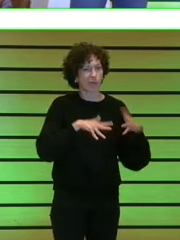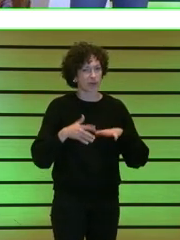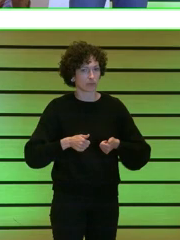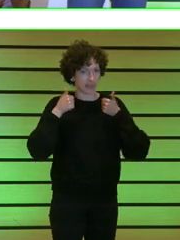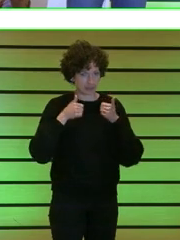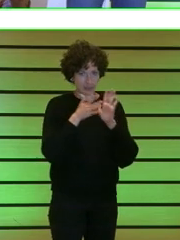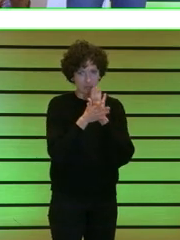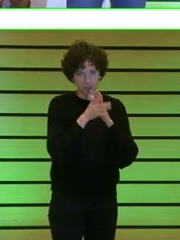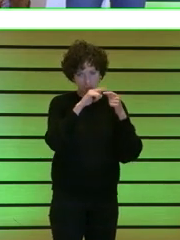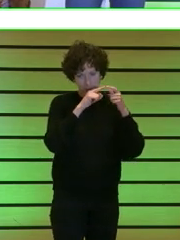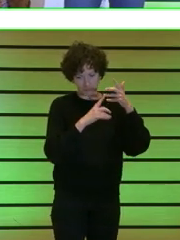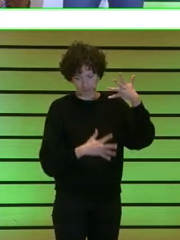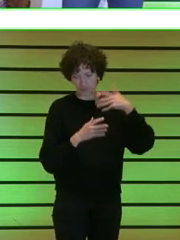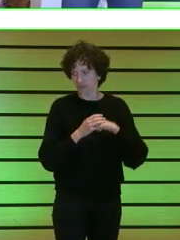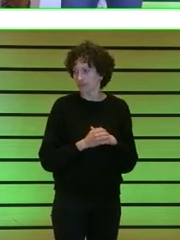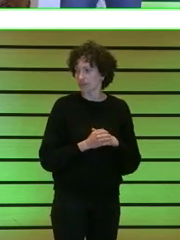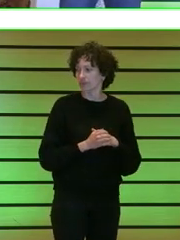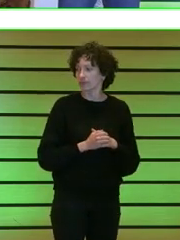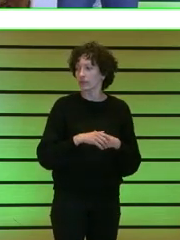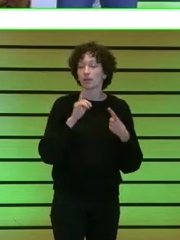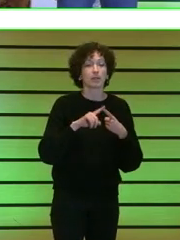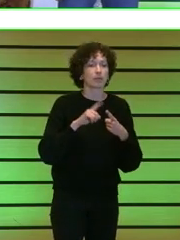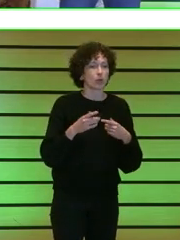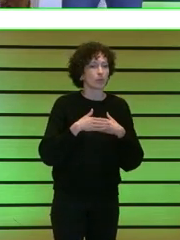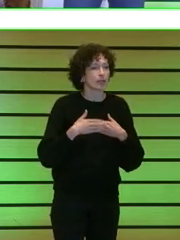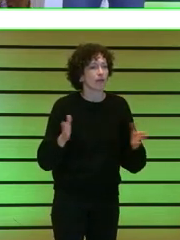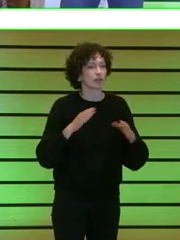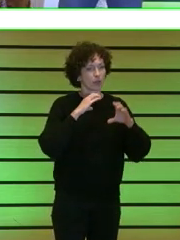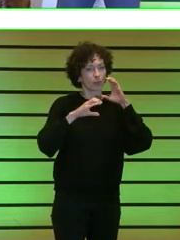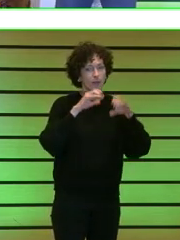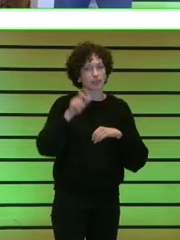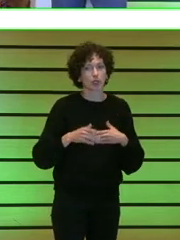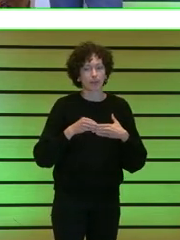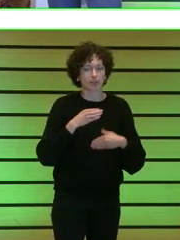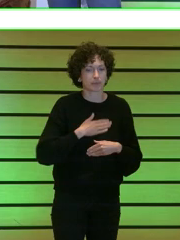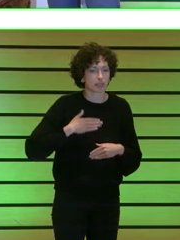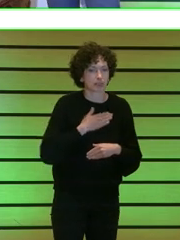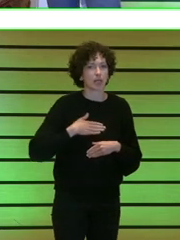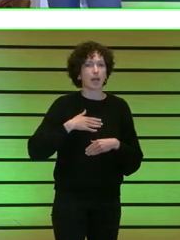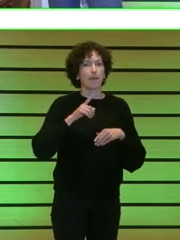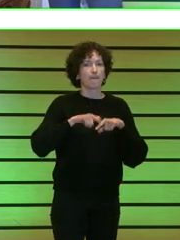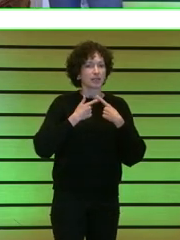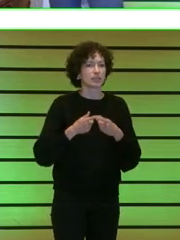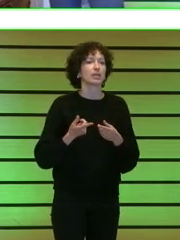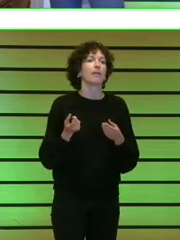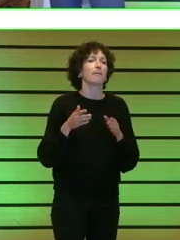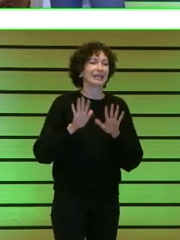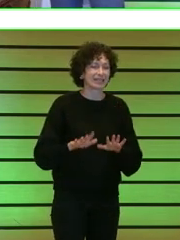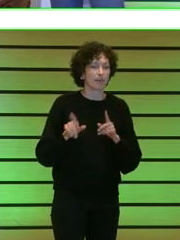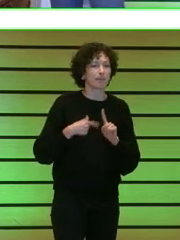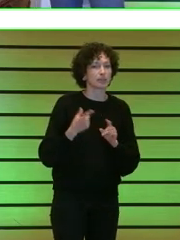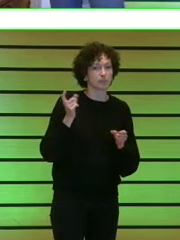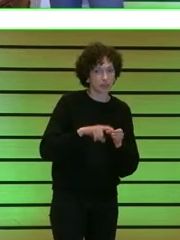de esas líneas en primer lugar la UCI de puertas abiertas comunicación bienestar del paciente presencia y participación de las familias cuidados al profesional